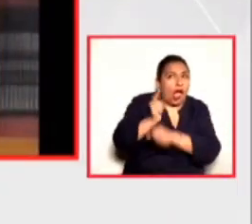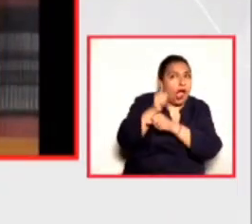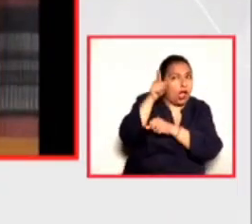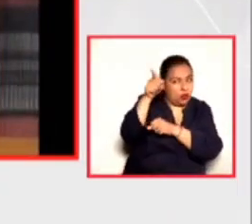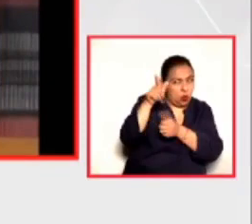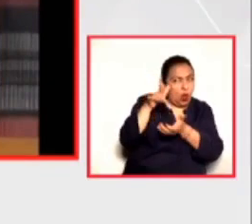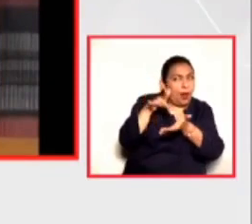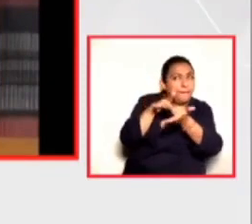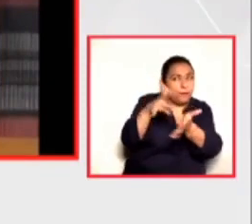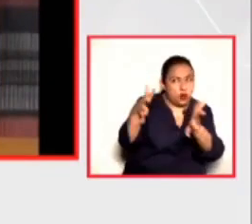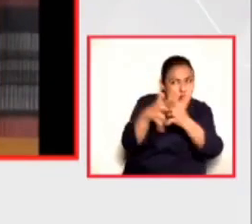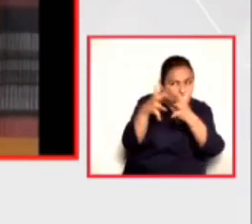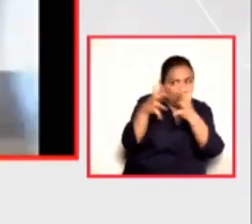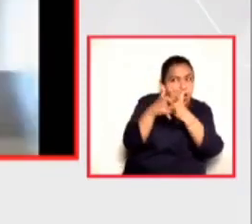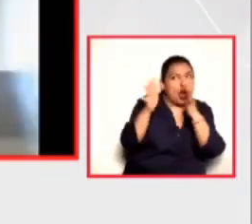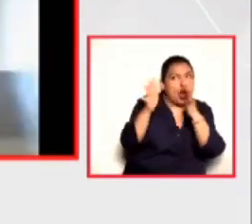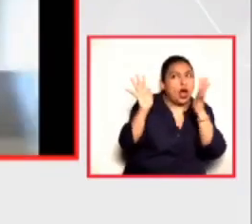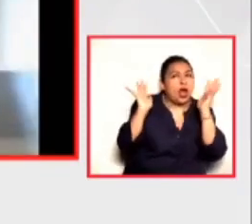esa